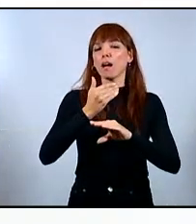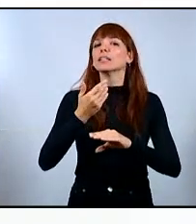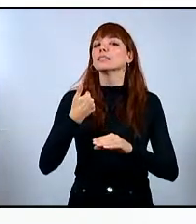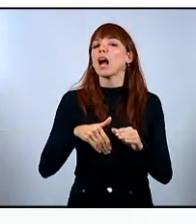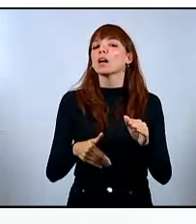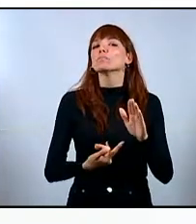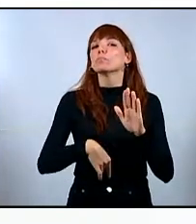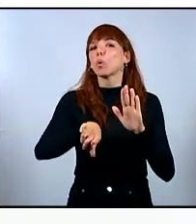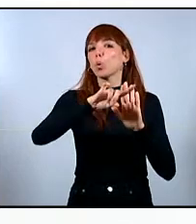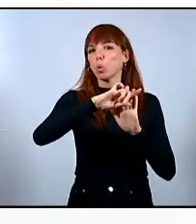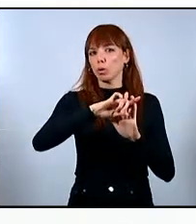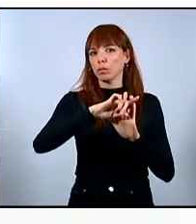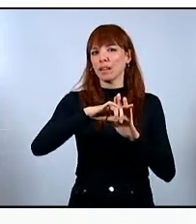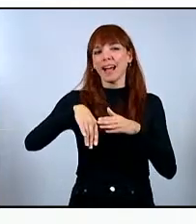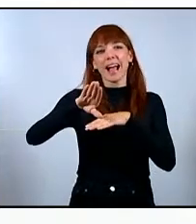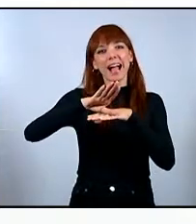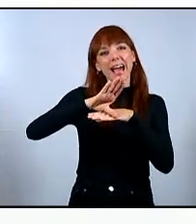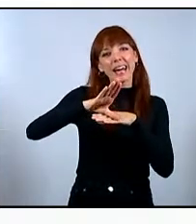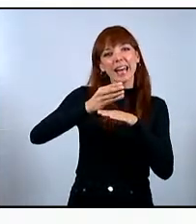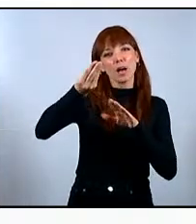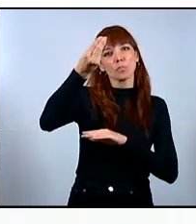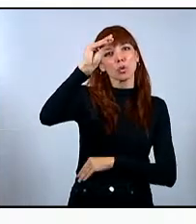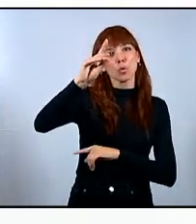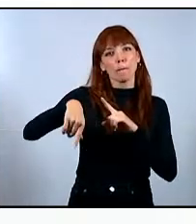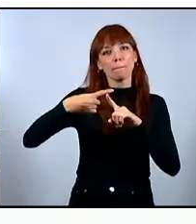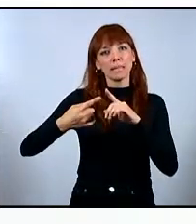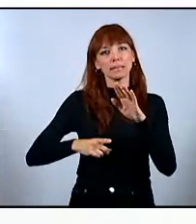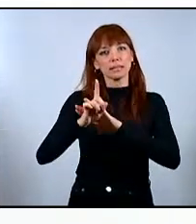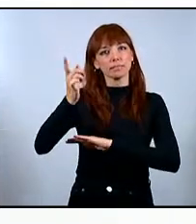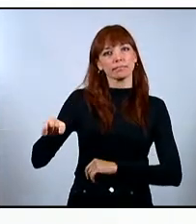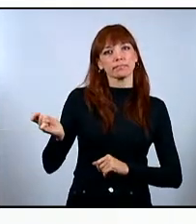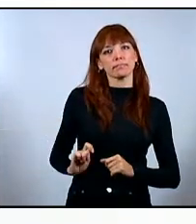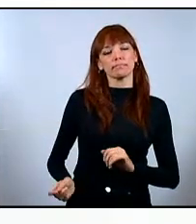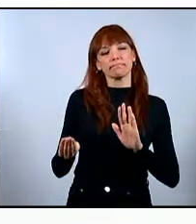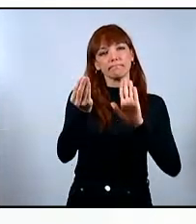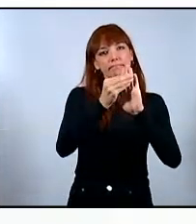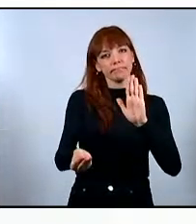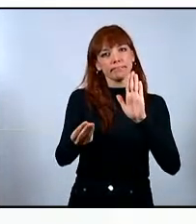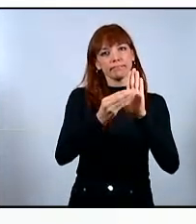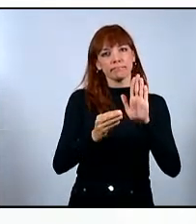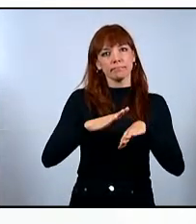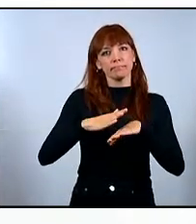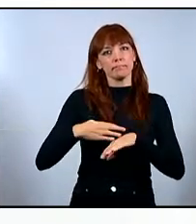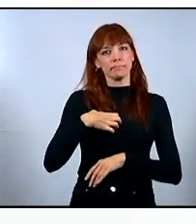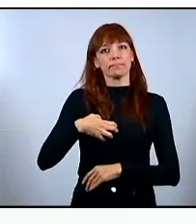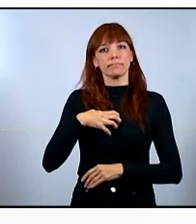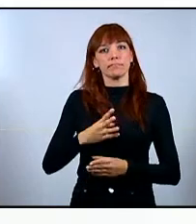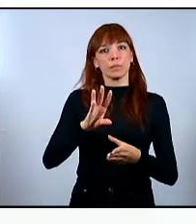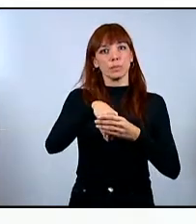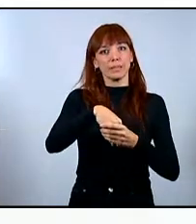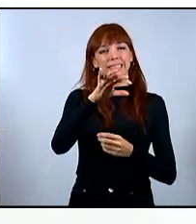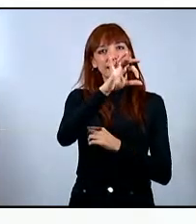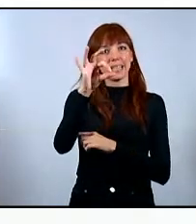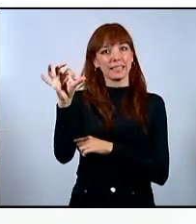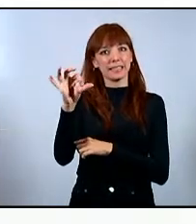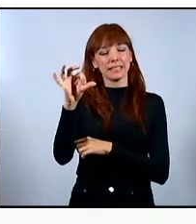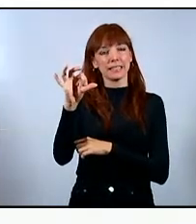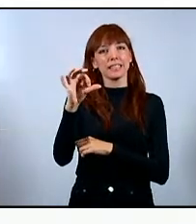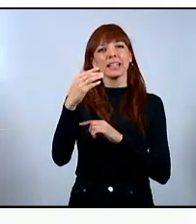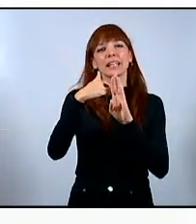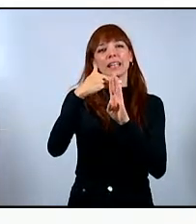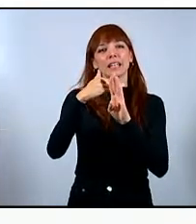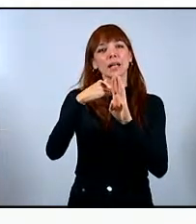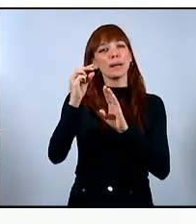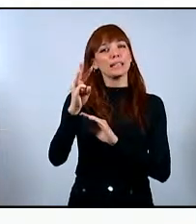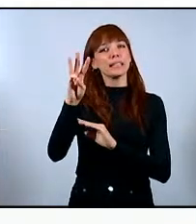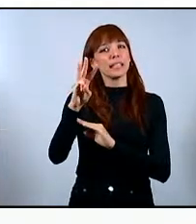de carrera y de desarrollo profesional para los empleados del Servicio Extremeño de Salud y hasta el nivel 3 en Administración